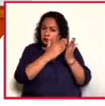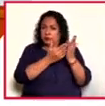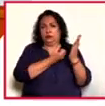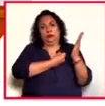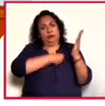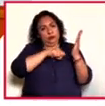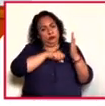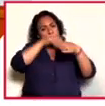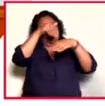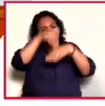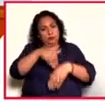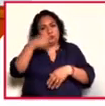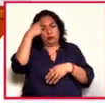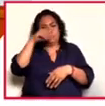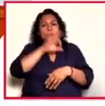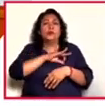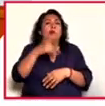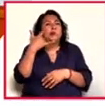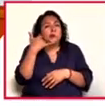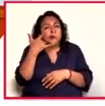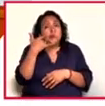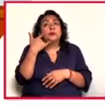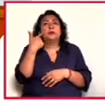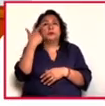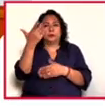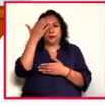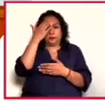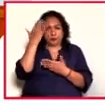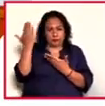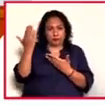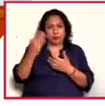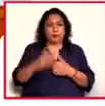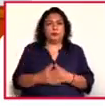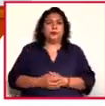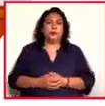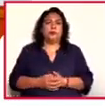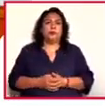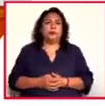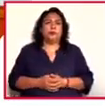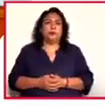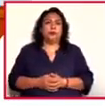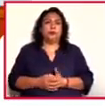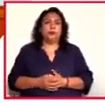sanitarias para poder disfrutarlas. Vamos a conocerlas.